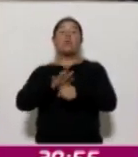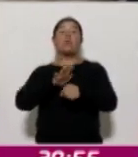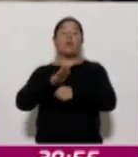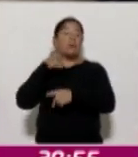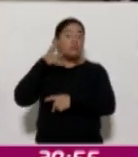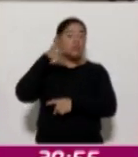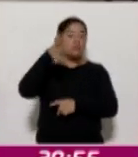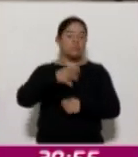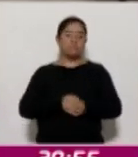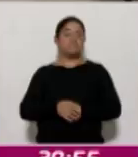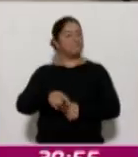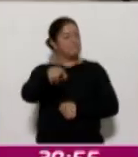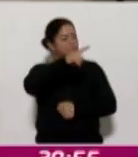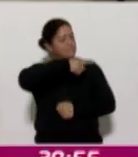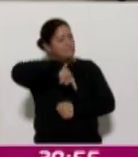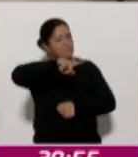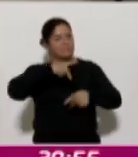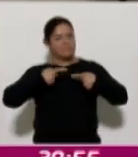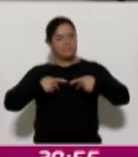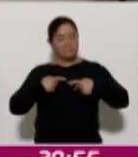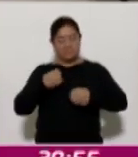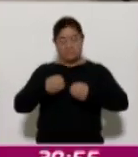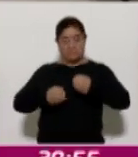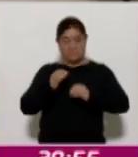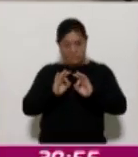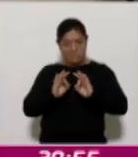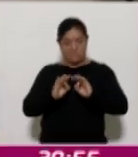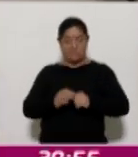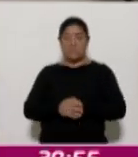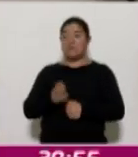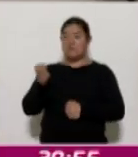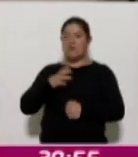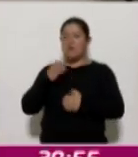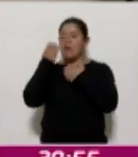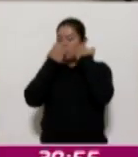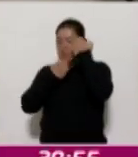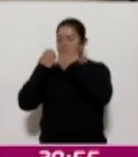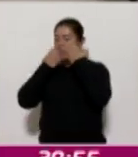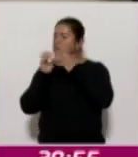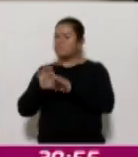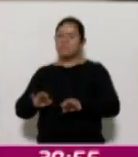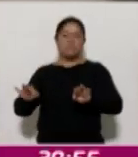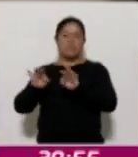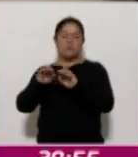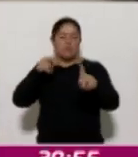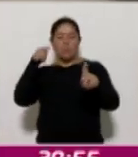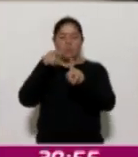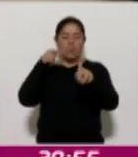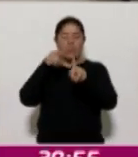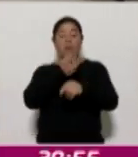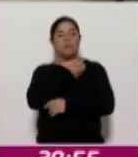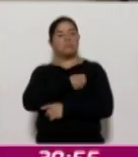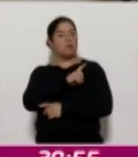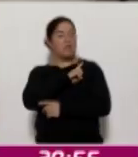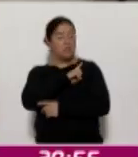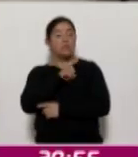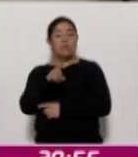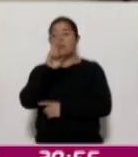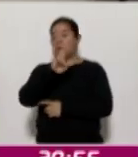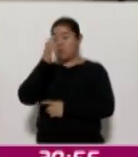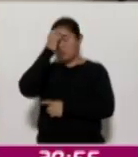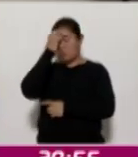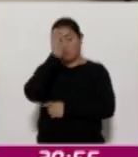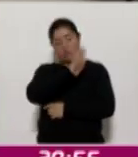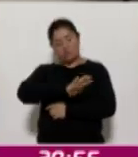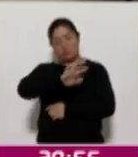análisis, la ciudadanía es el mejor juez y bueno, pues ha dado un análisis, los rubros fundamentales han sido los rubros de salud, el reconocimiento y la ciudadanía es la